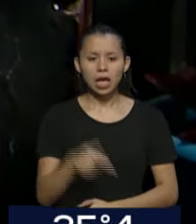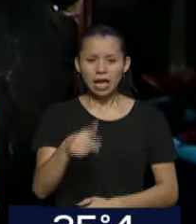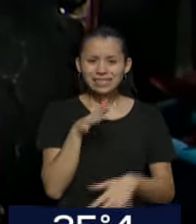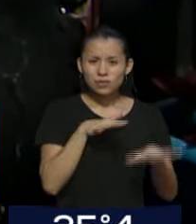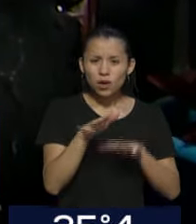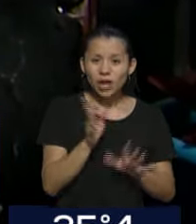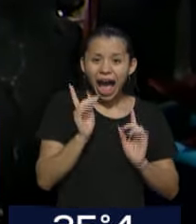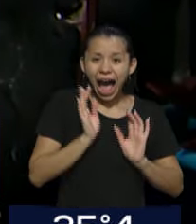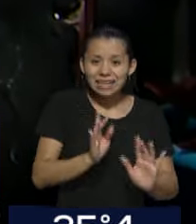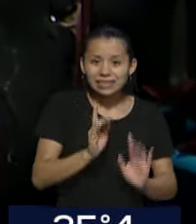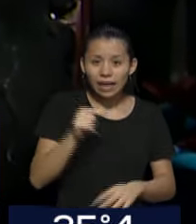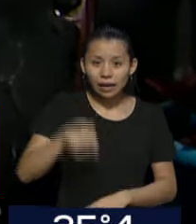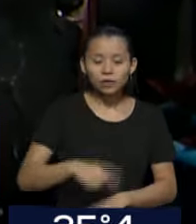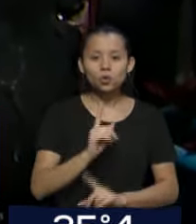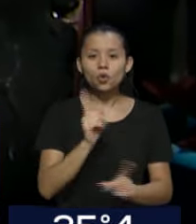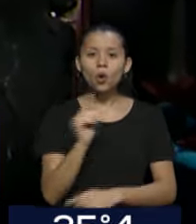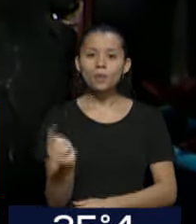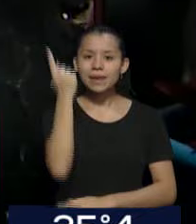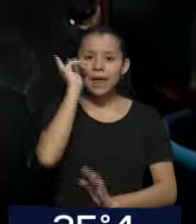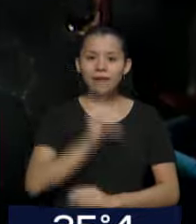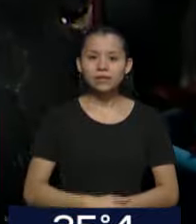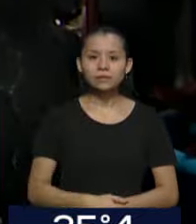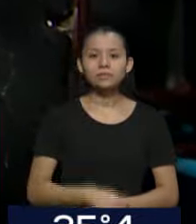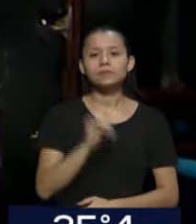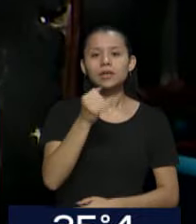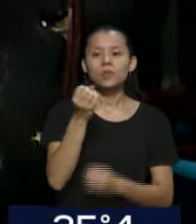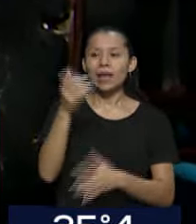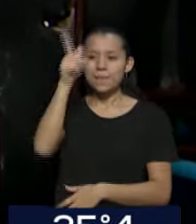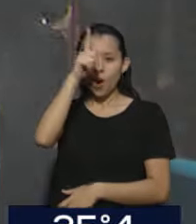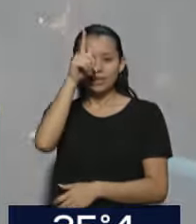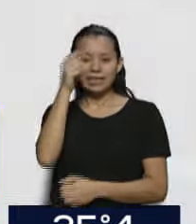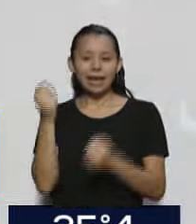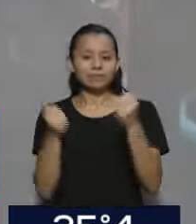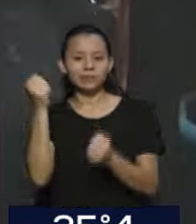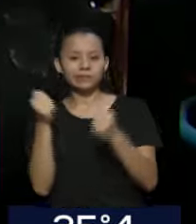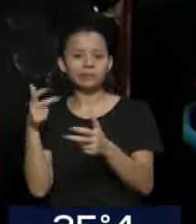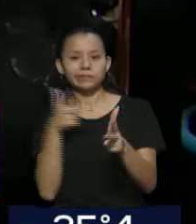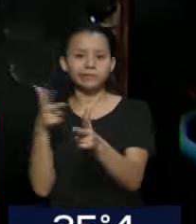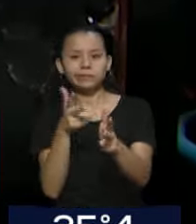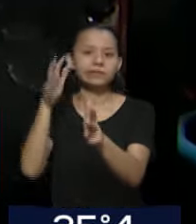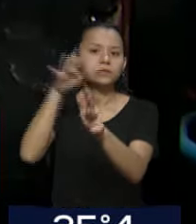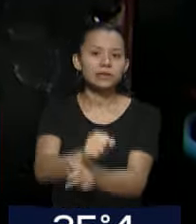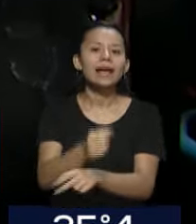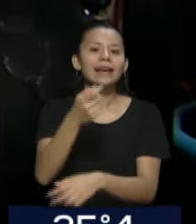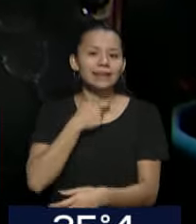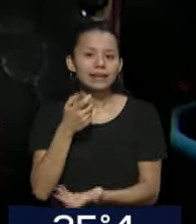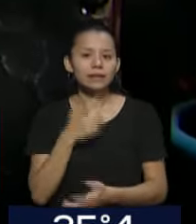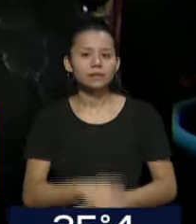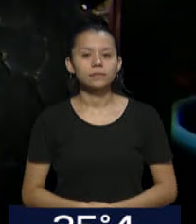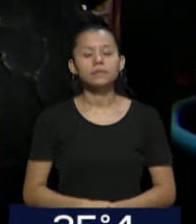Eso es la primera vez. Esto era, claro, una persecución policial. Claro, al parecer, sí. horrible lo que pasó. Pero bueno,